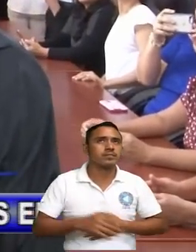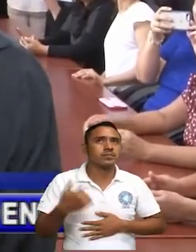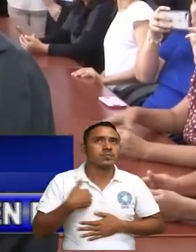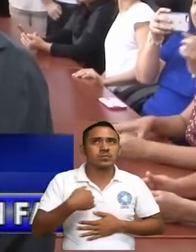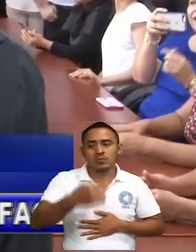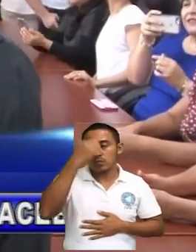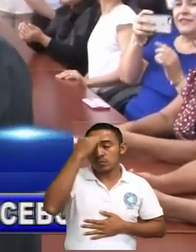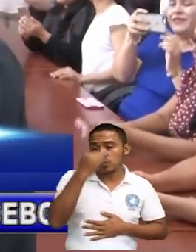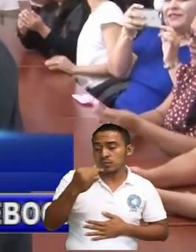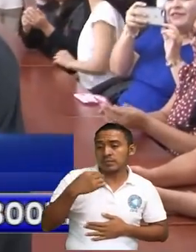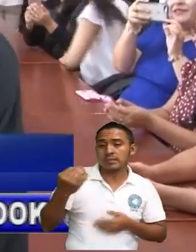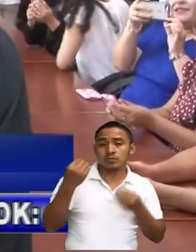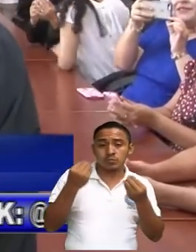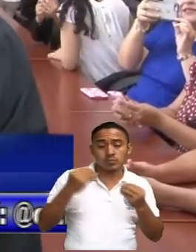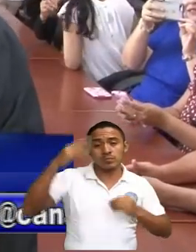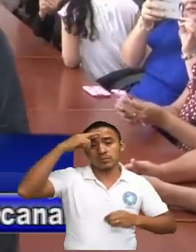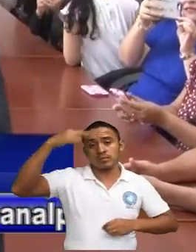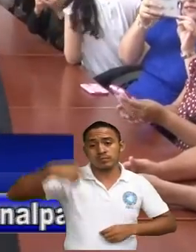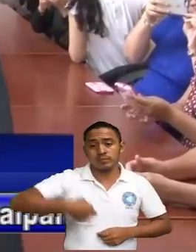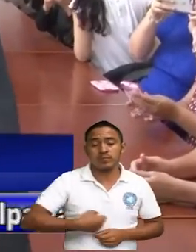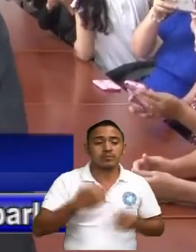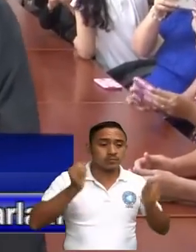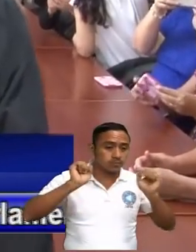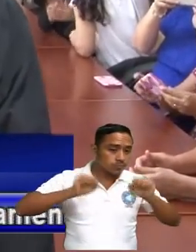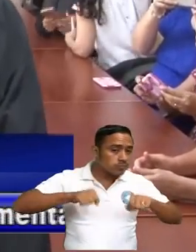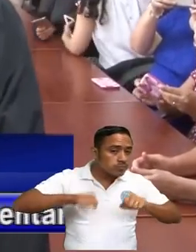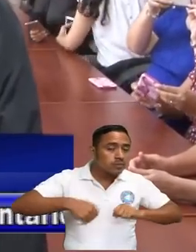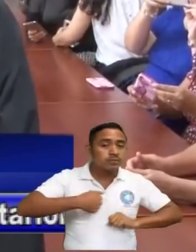honor y una gran responsabilidad tener esta oportunidad.